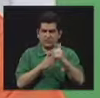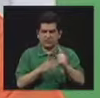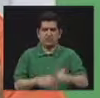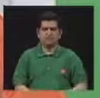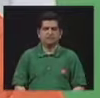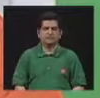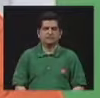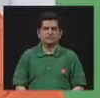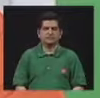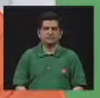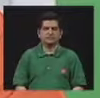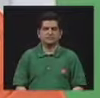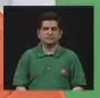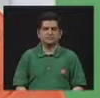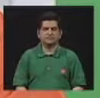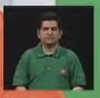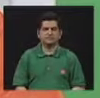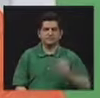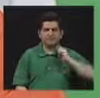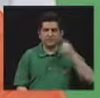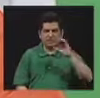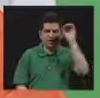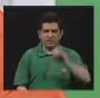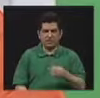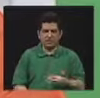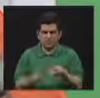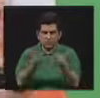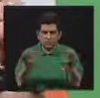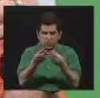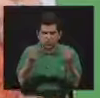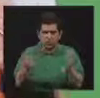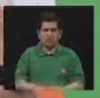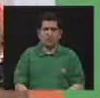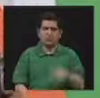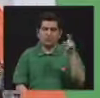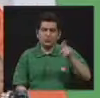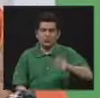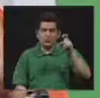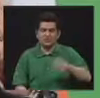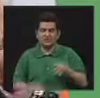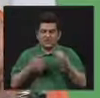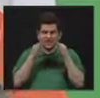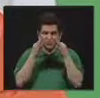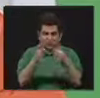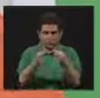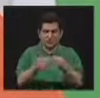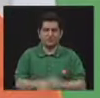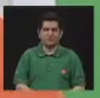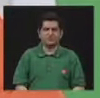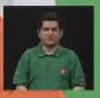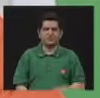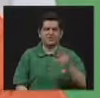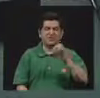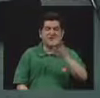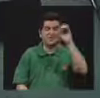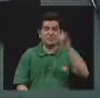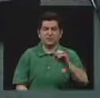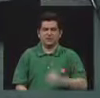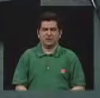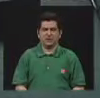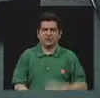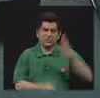dólares. La inflación de los productos de lo que yo llamaría la canasta turística, casi un